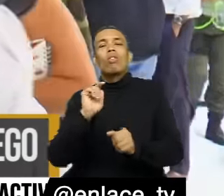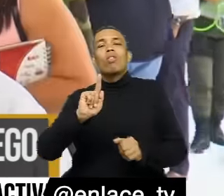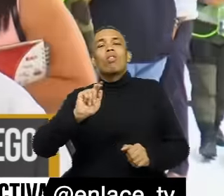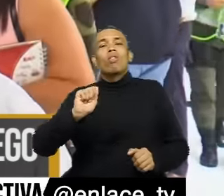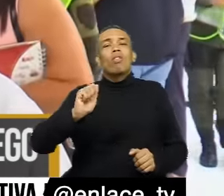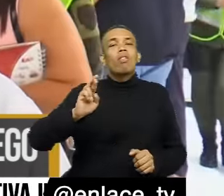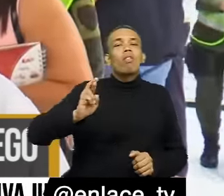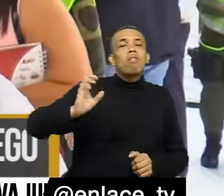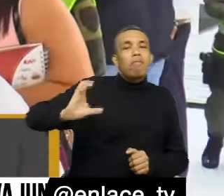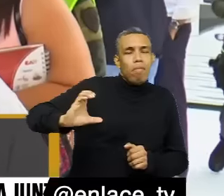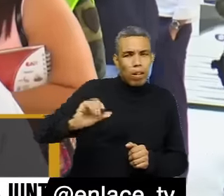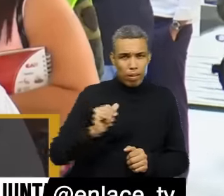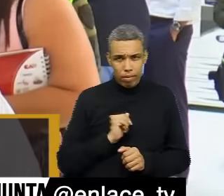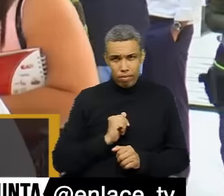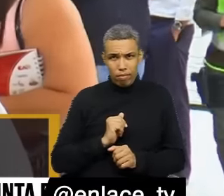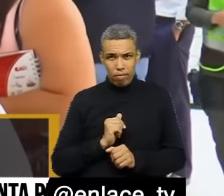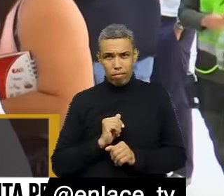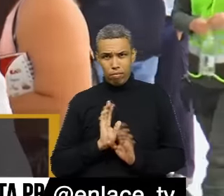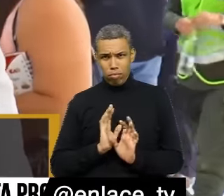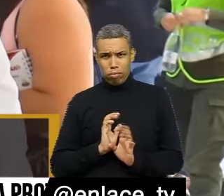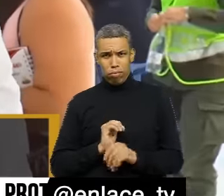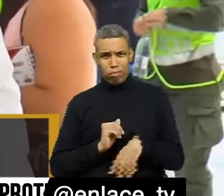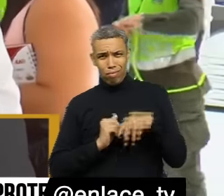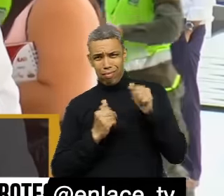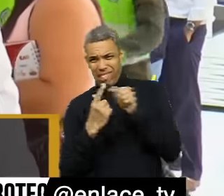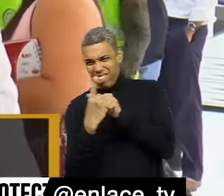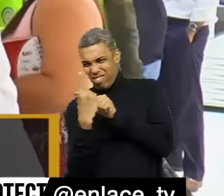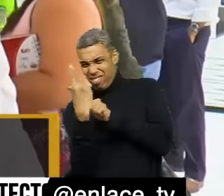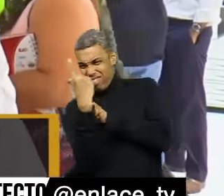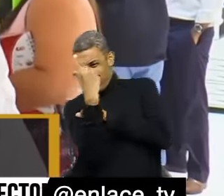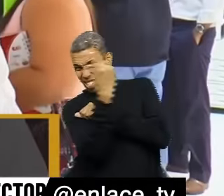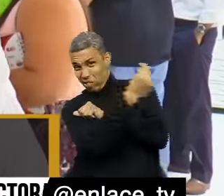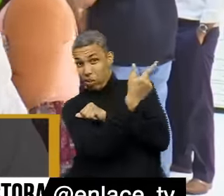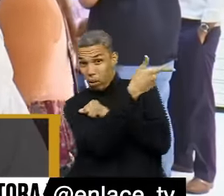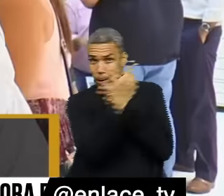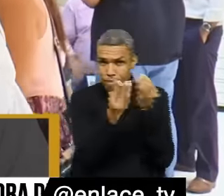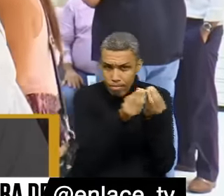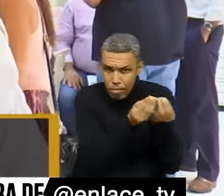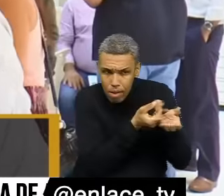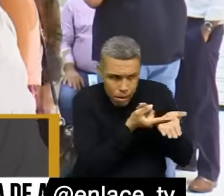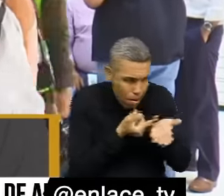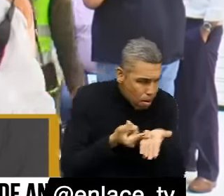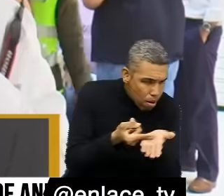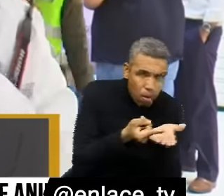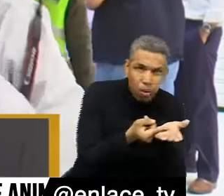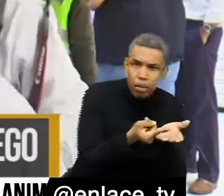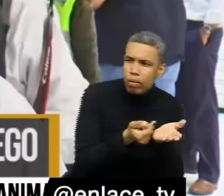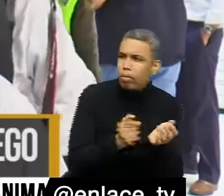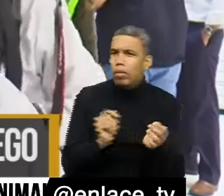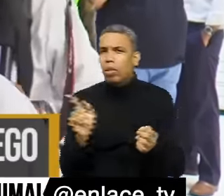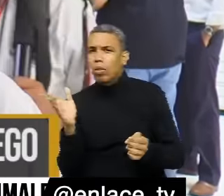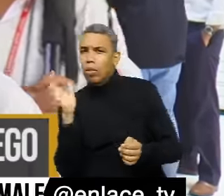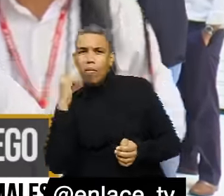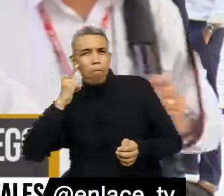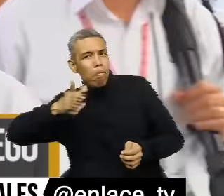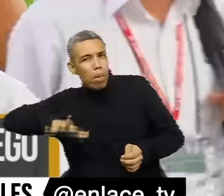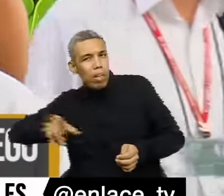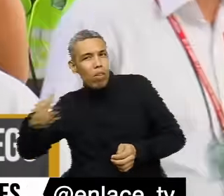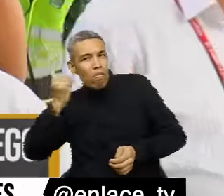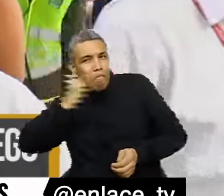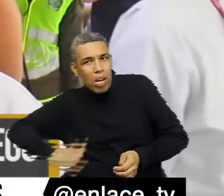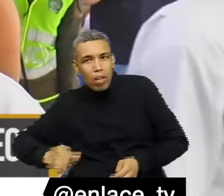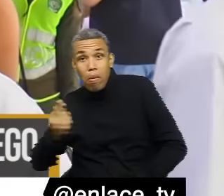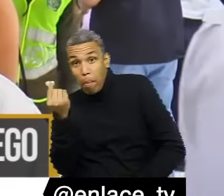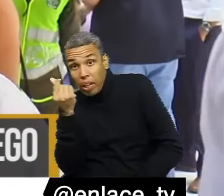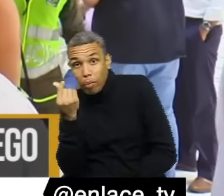es qué hacían. La comunidad ha denunciado que estaban generando extorsión no solamente a los mineros sino también a los comerciantes, así que esperemos